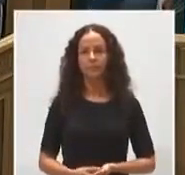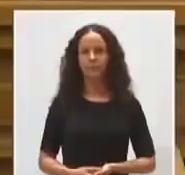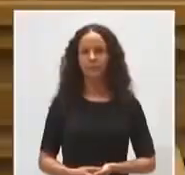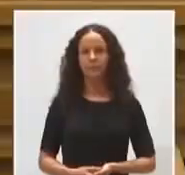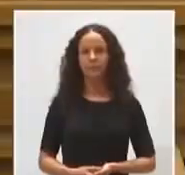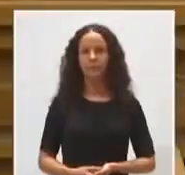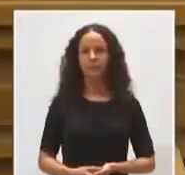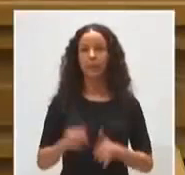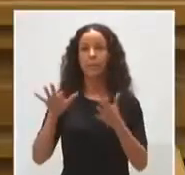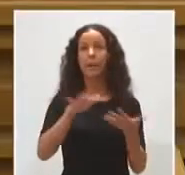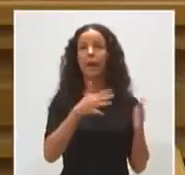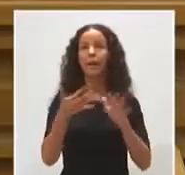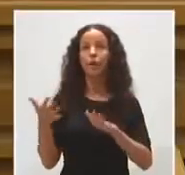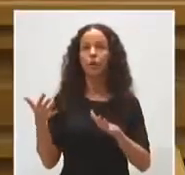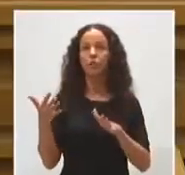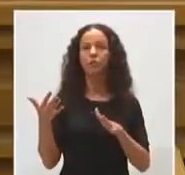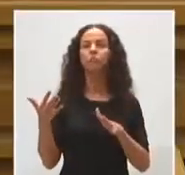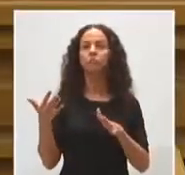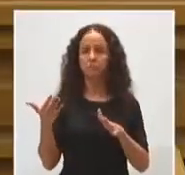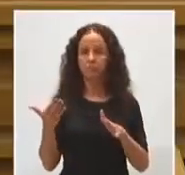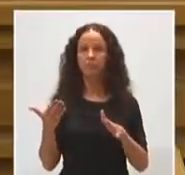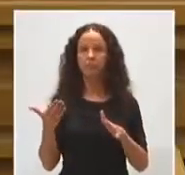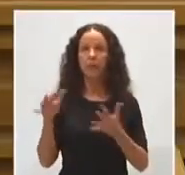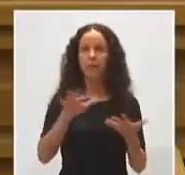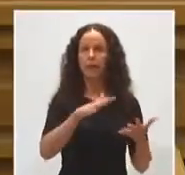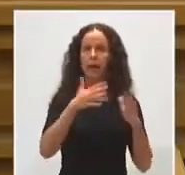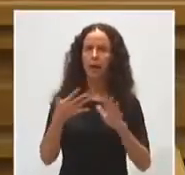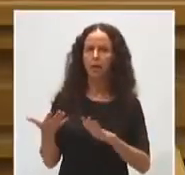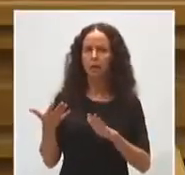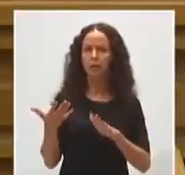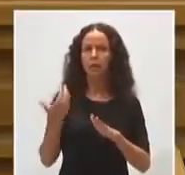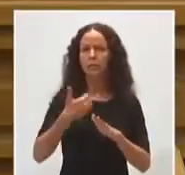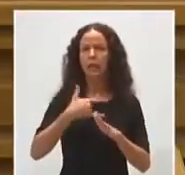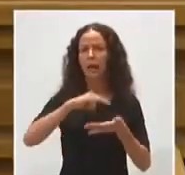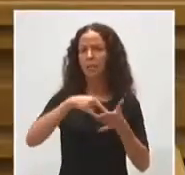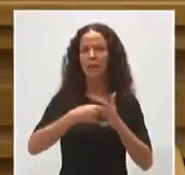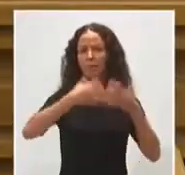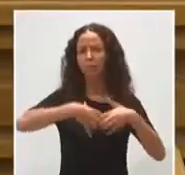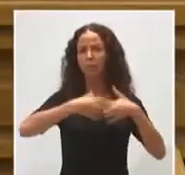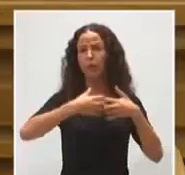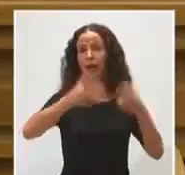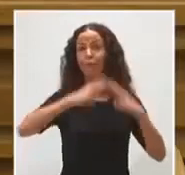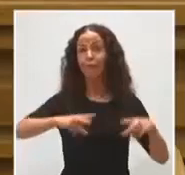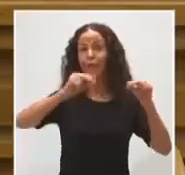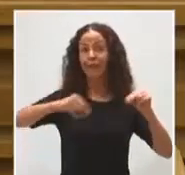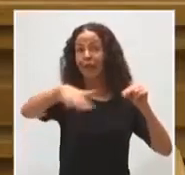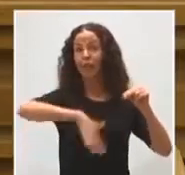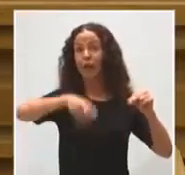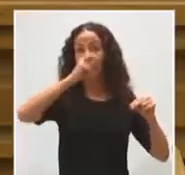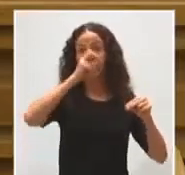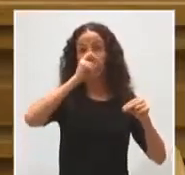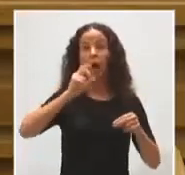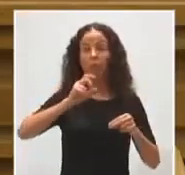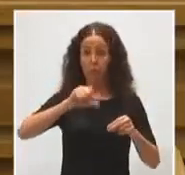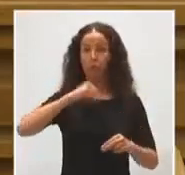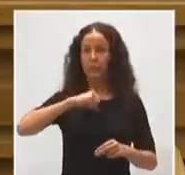en marzo en marzo tendremos el finalizado el plan funcional de la parte antigua del hospital de guadalajara